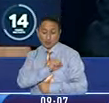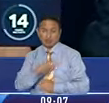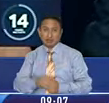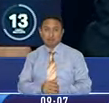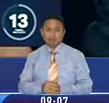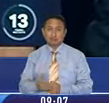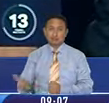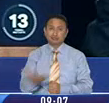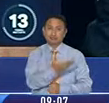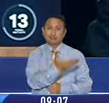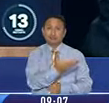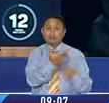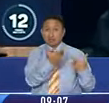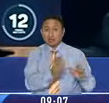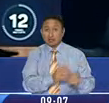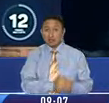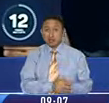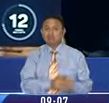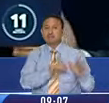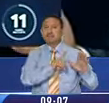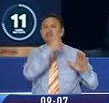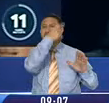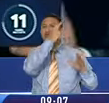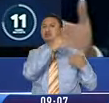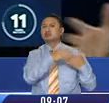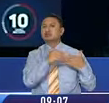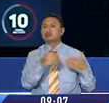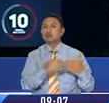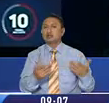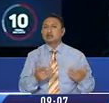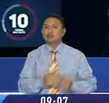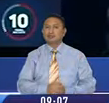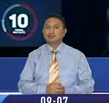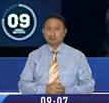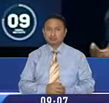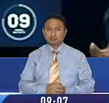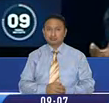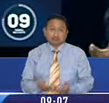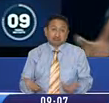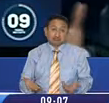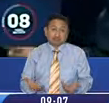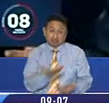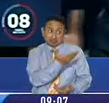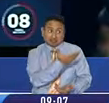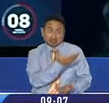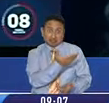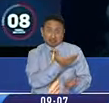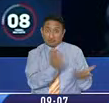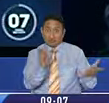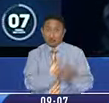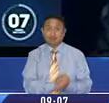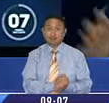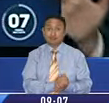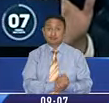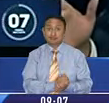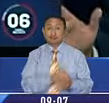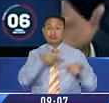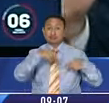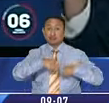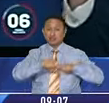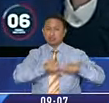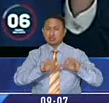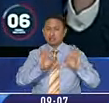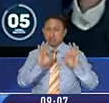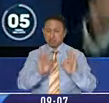Ahí estamos, ahí ya alcanzamos esos 6 millones de dólares, Paola. Ahí está, ahí está. Así que cuando se administra